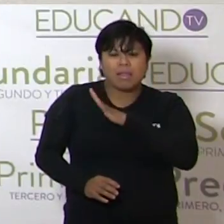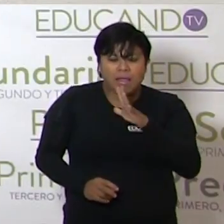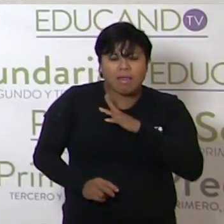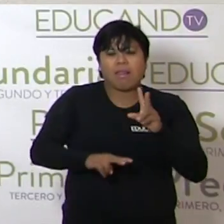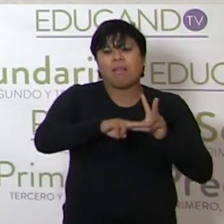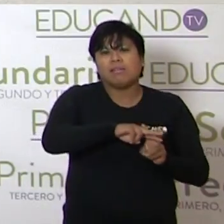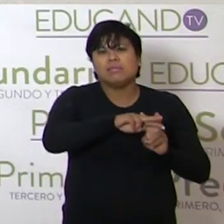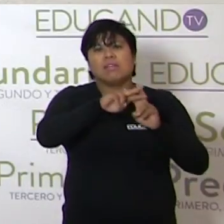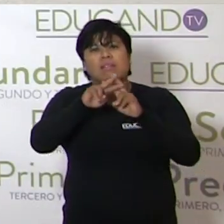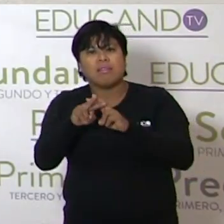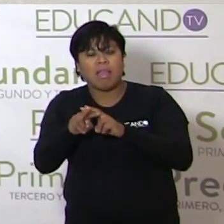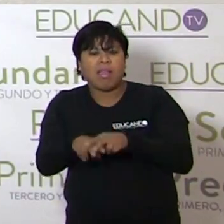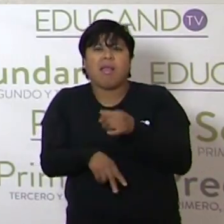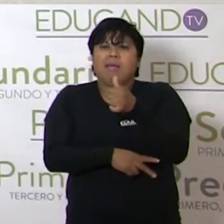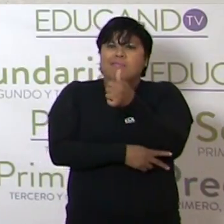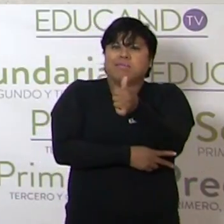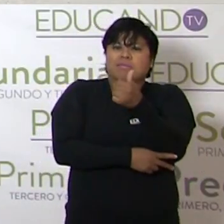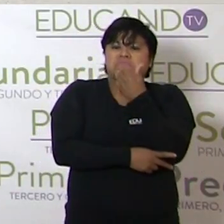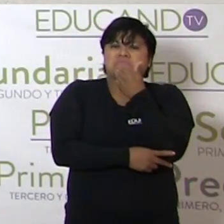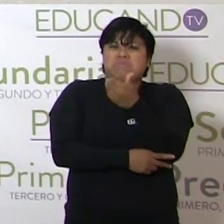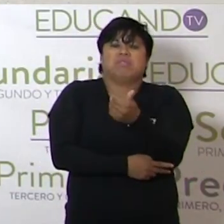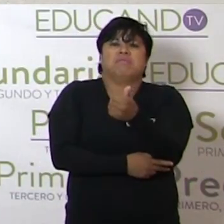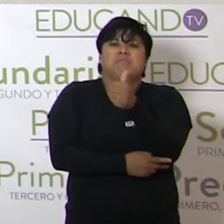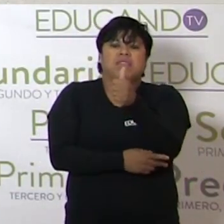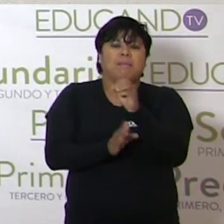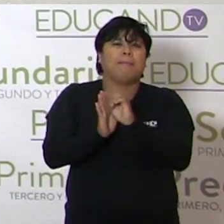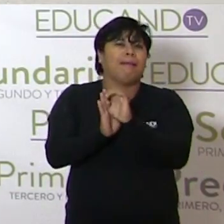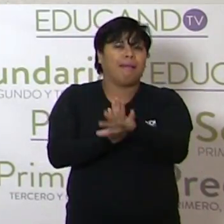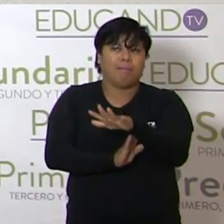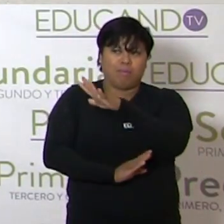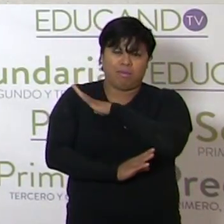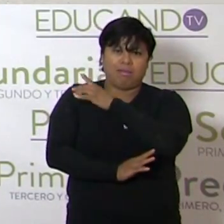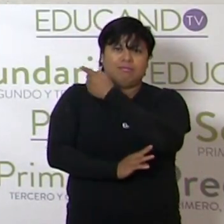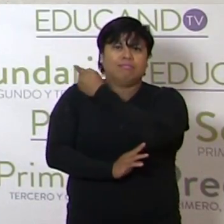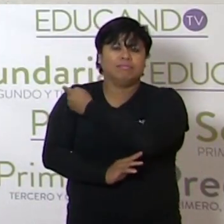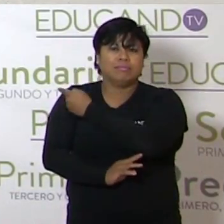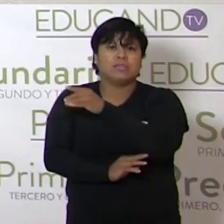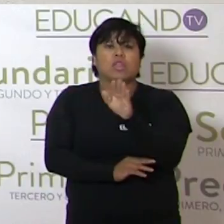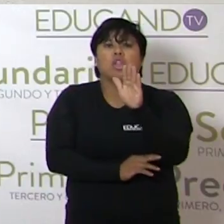estrellitas. Excelente, dice en este caso, en este ejemplo, que son un